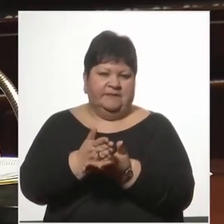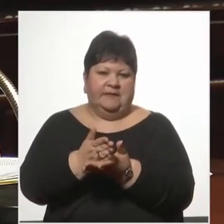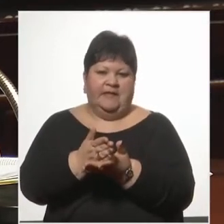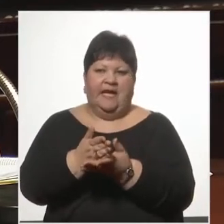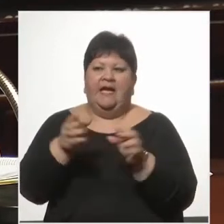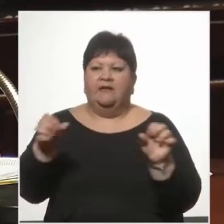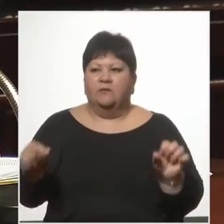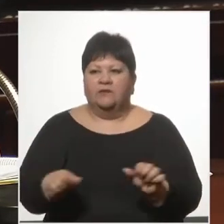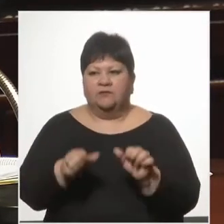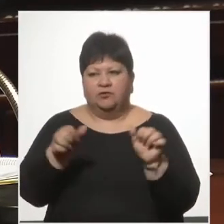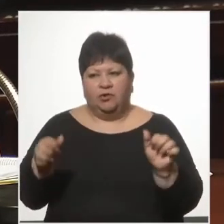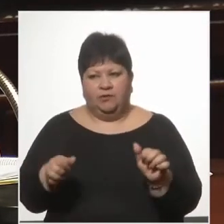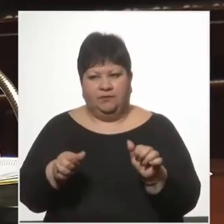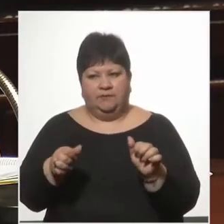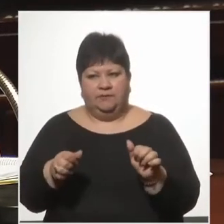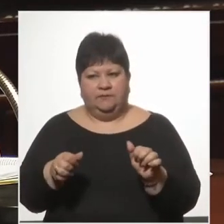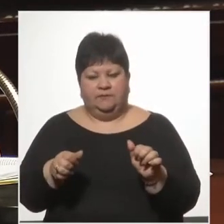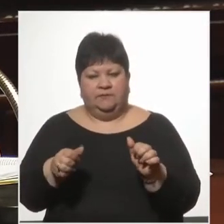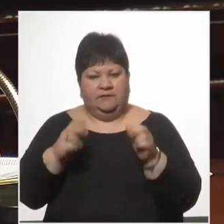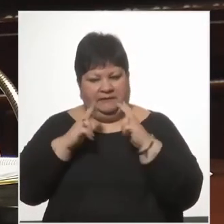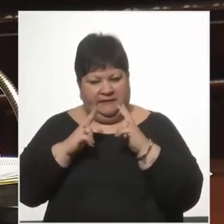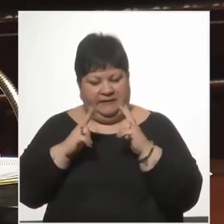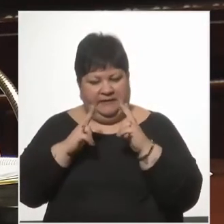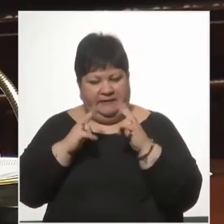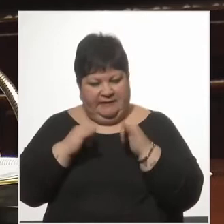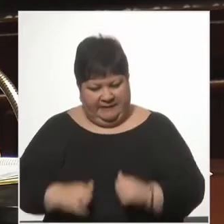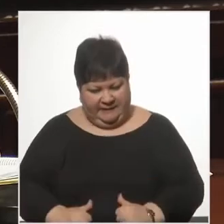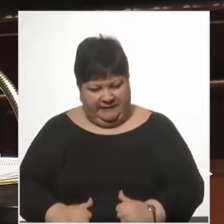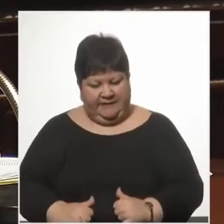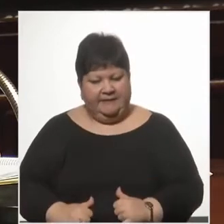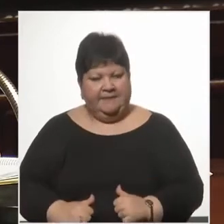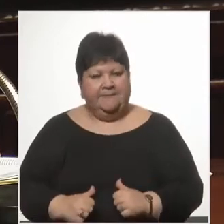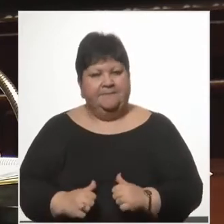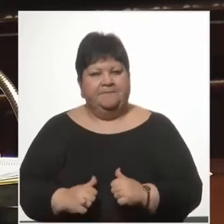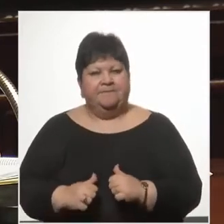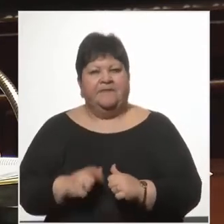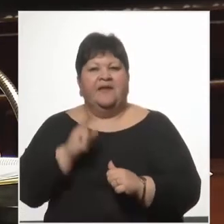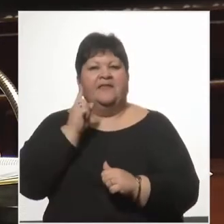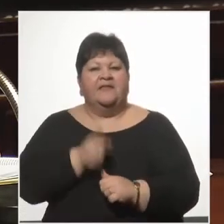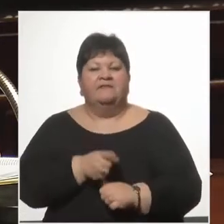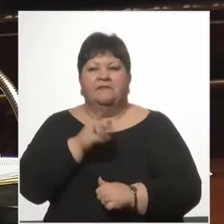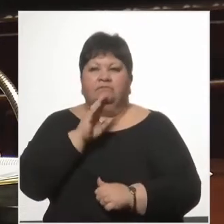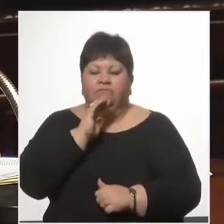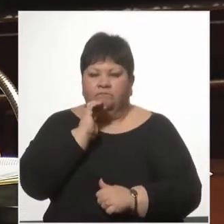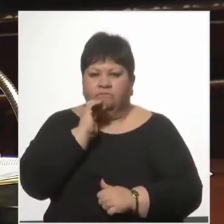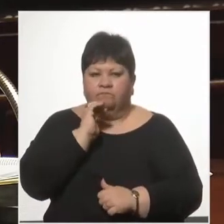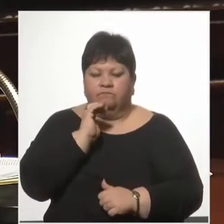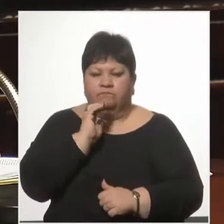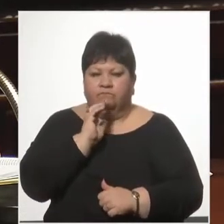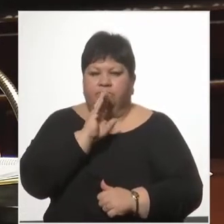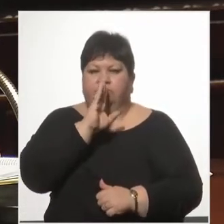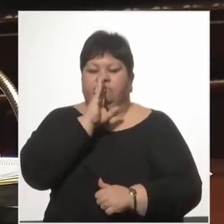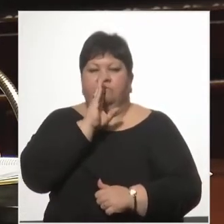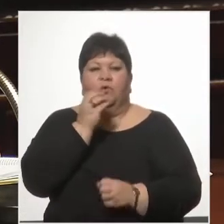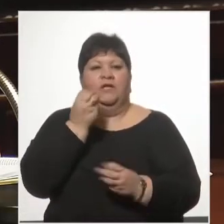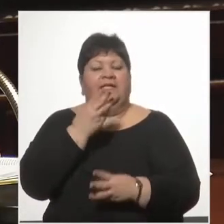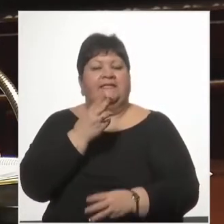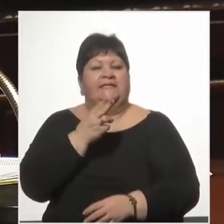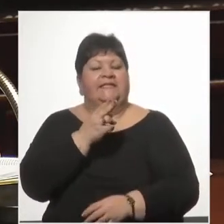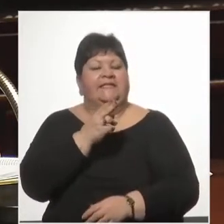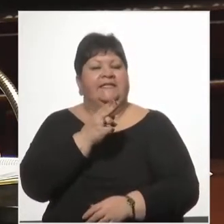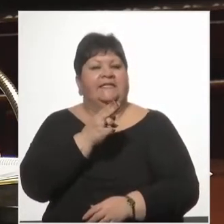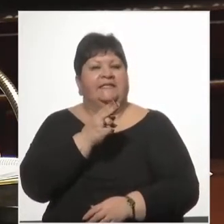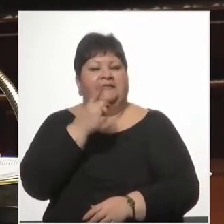de ética, debe mantener la más estricta reserva reglamentaria, máxime que se trata del señor comandante en jefe del